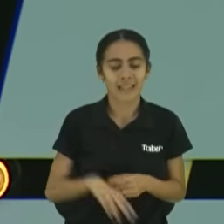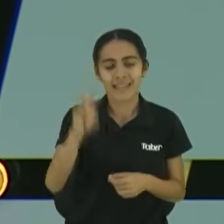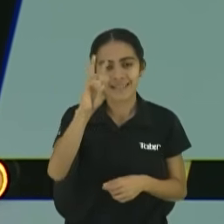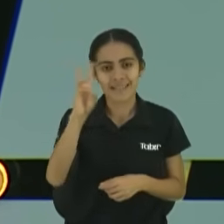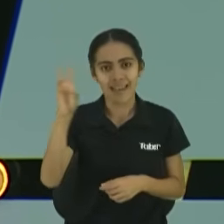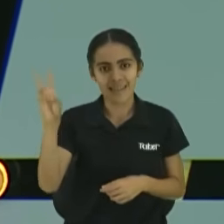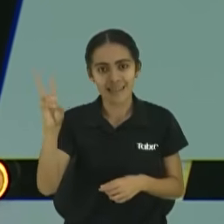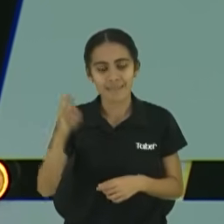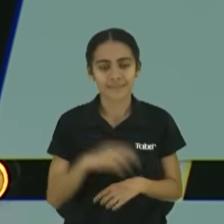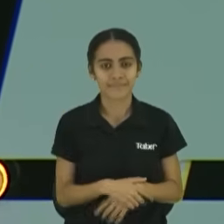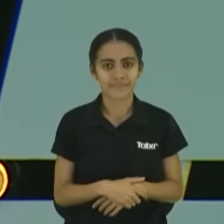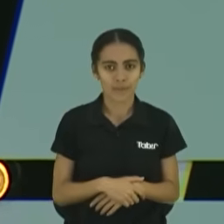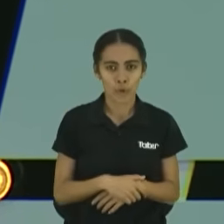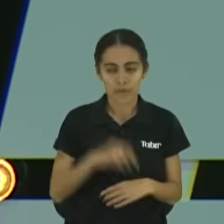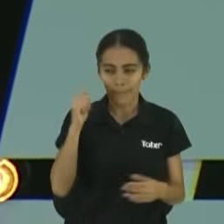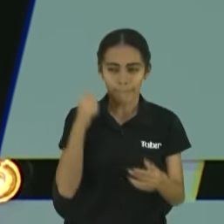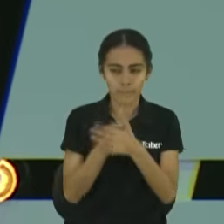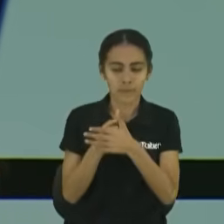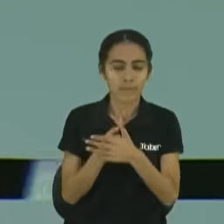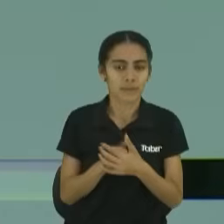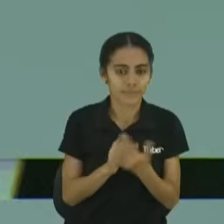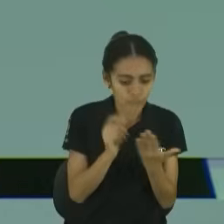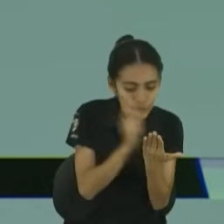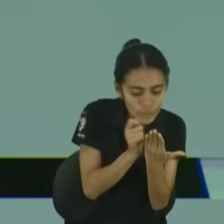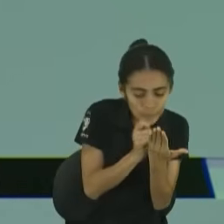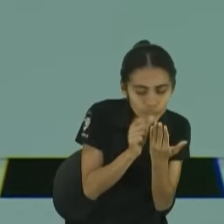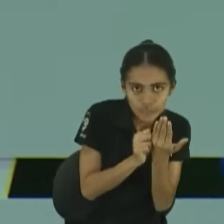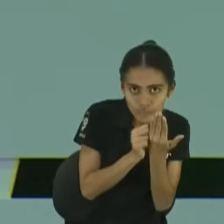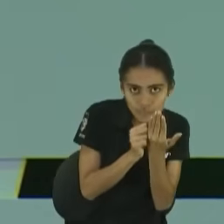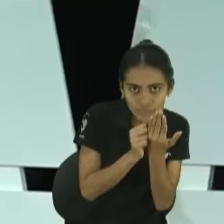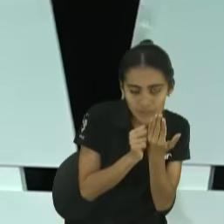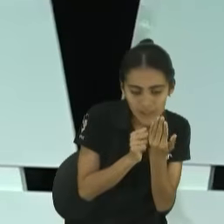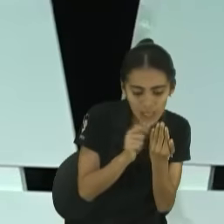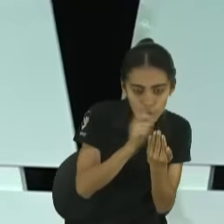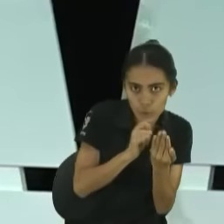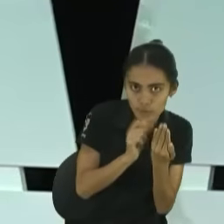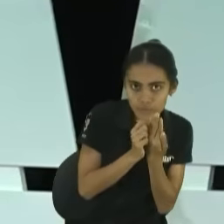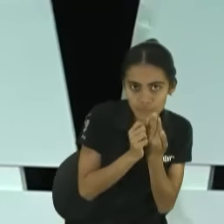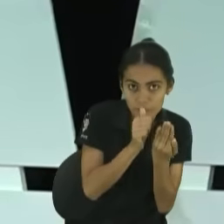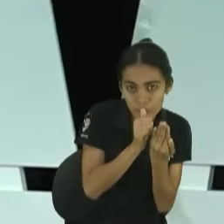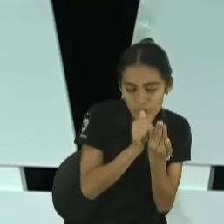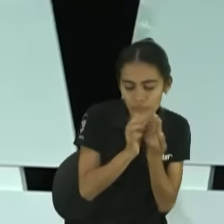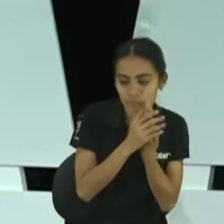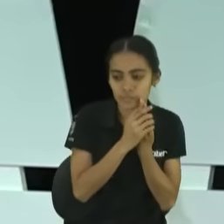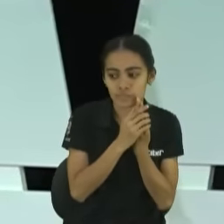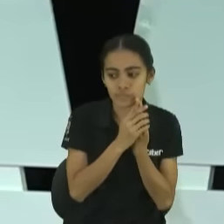Hoy sí lo voy a topar a este. Escoge el número y anótelo. Y hermano,